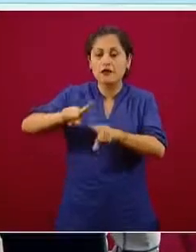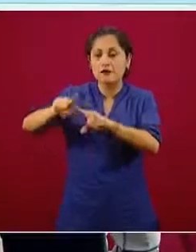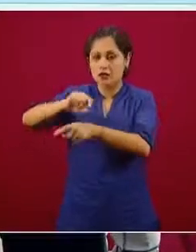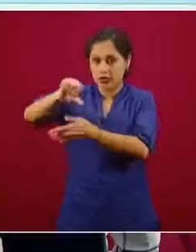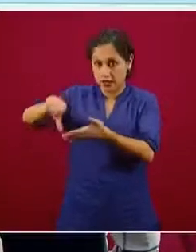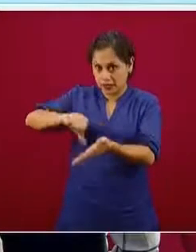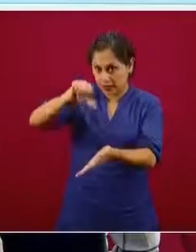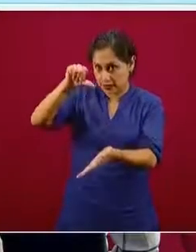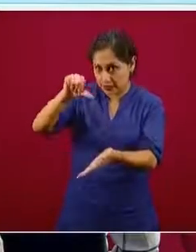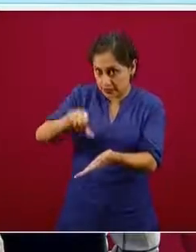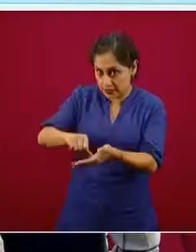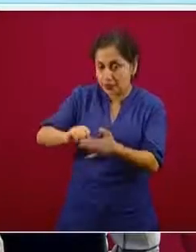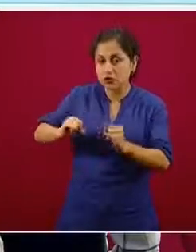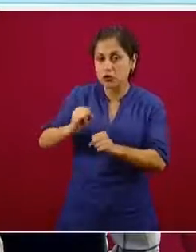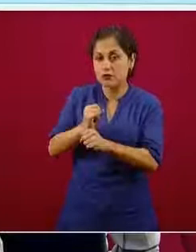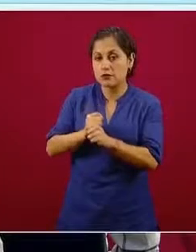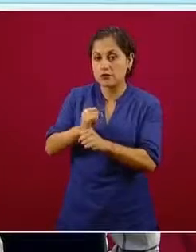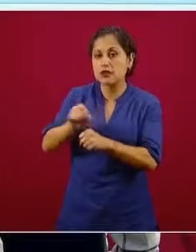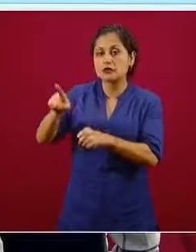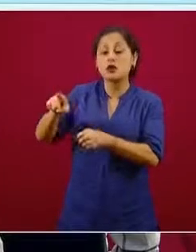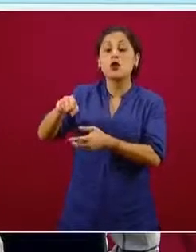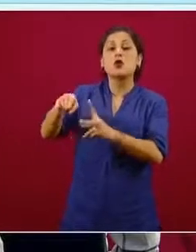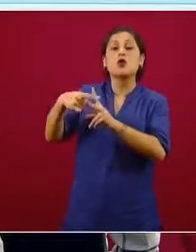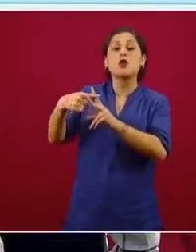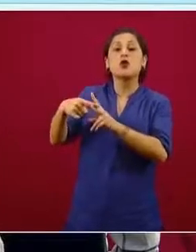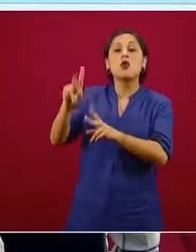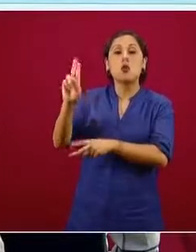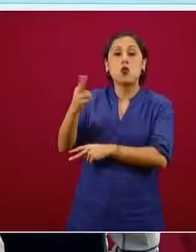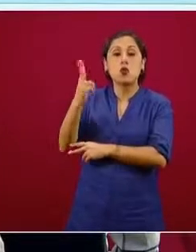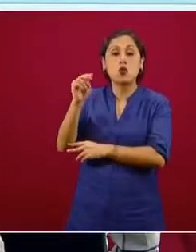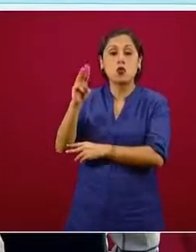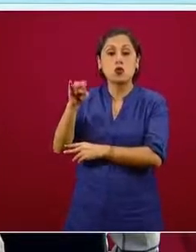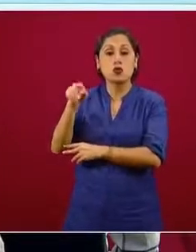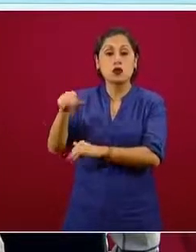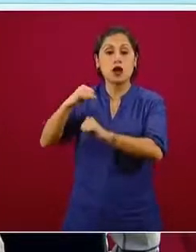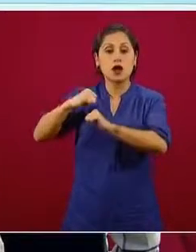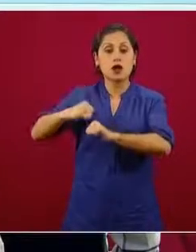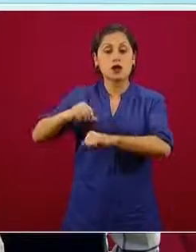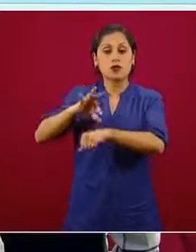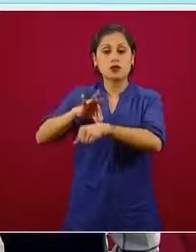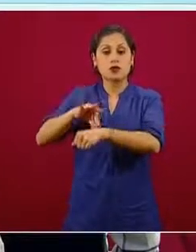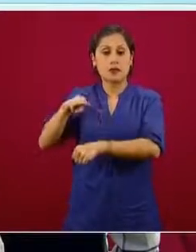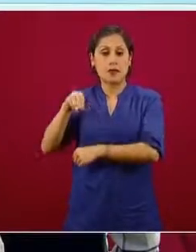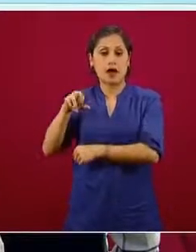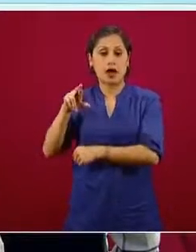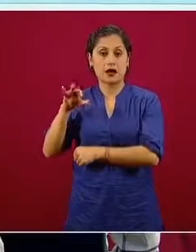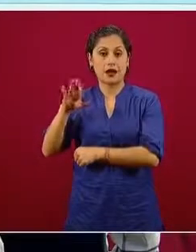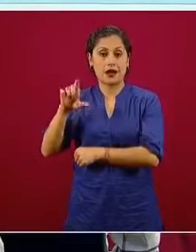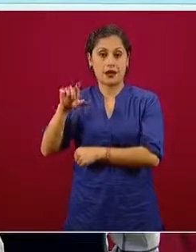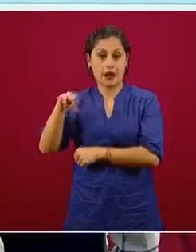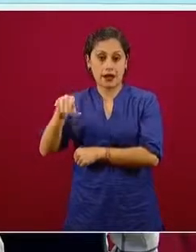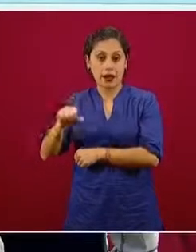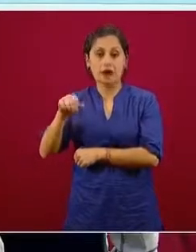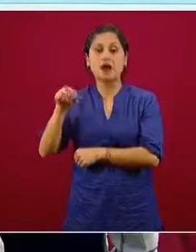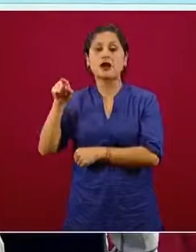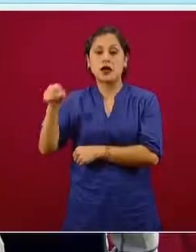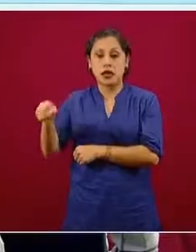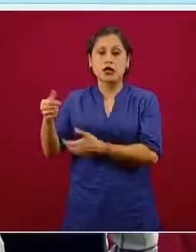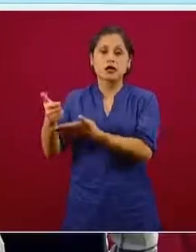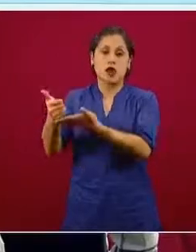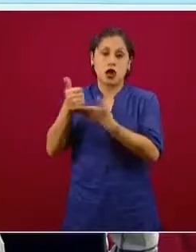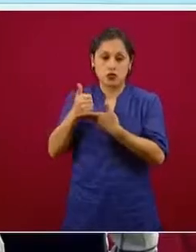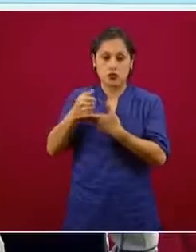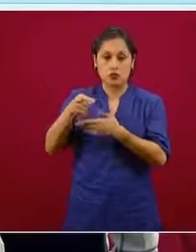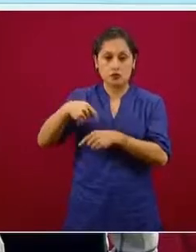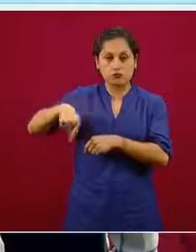Instituto de Matemáticas de la UNAM, que coordina la doctora María Elena Álvarez Builla esta respuesta de apoyo hacia las